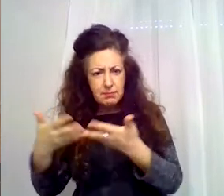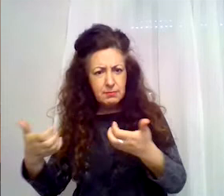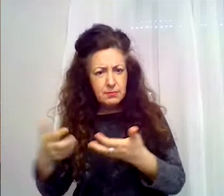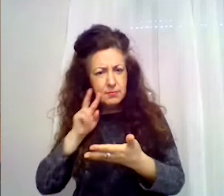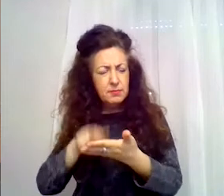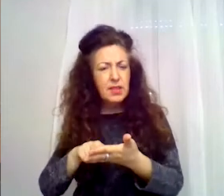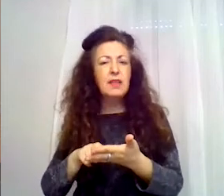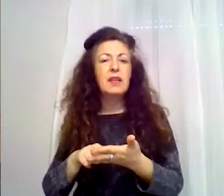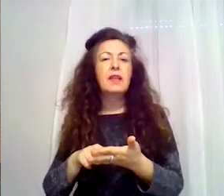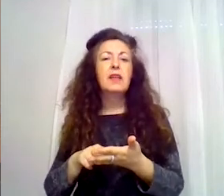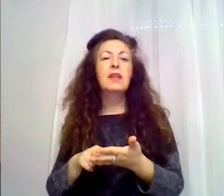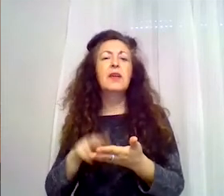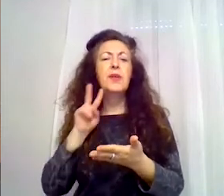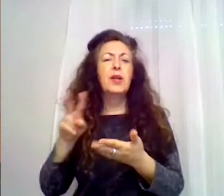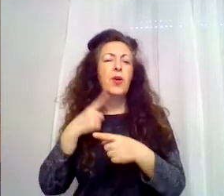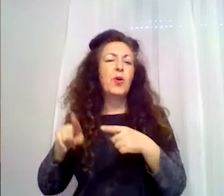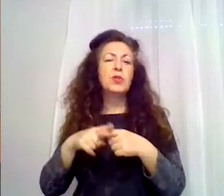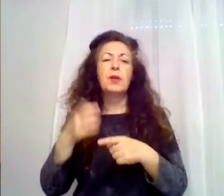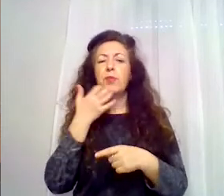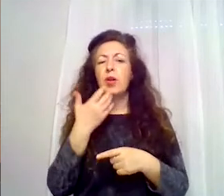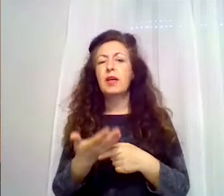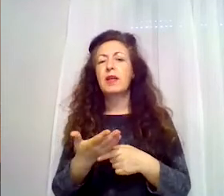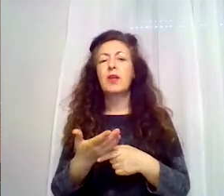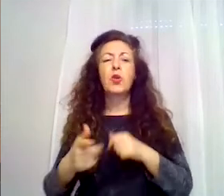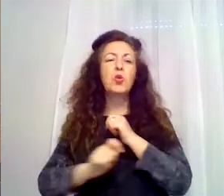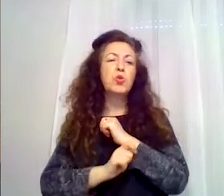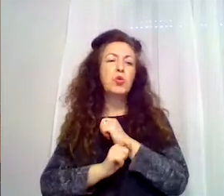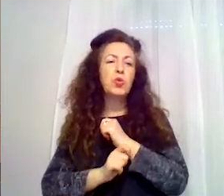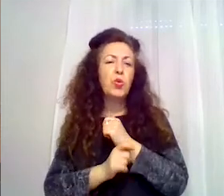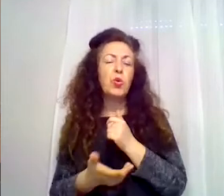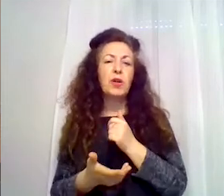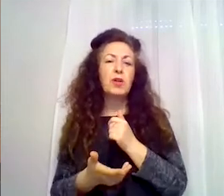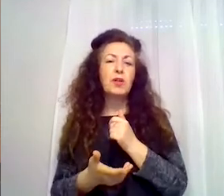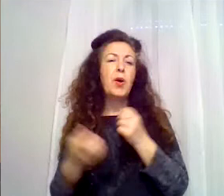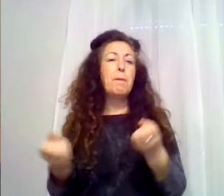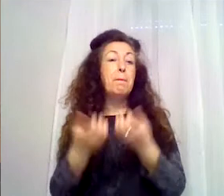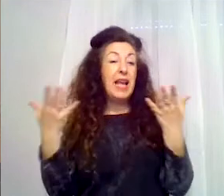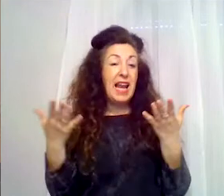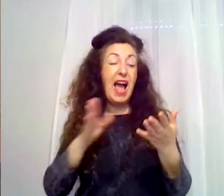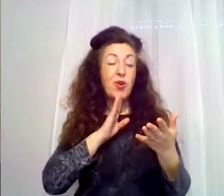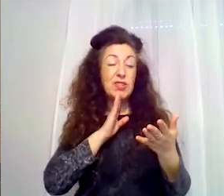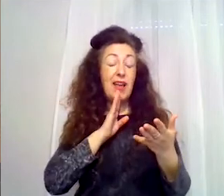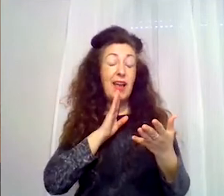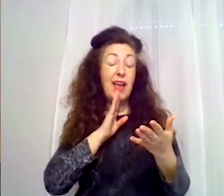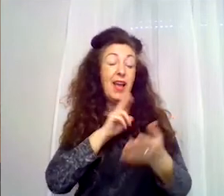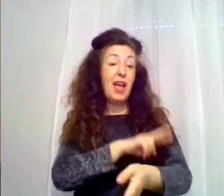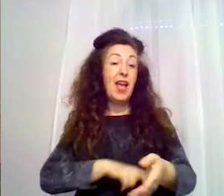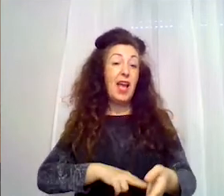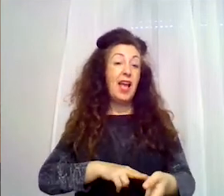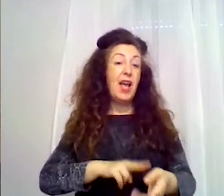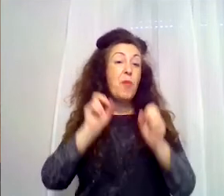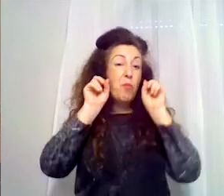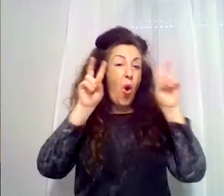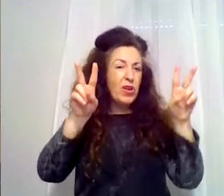juntos. Bueno, en un momento dado también hay que suponer que Kidd tiene algo que ver